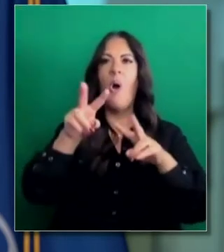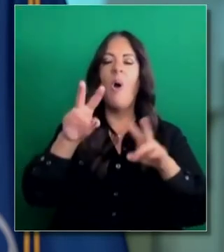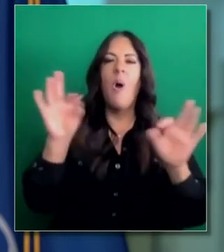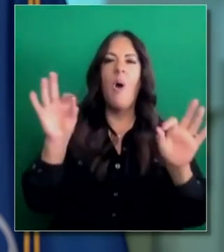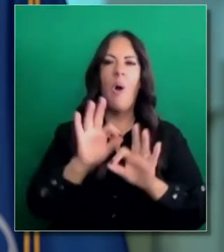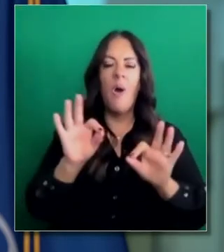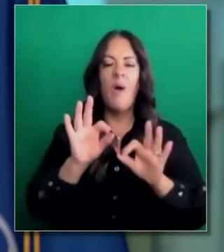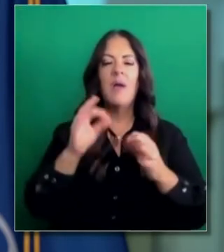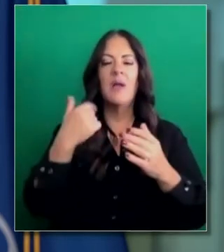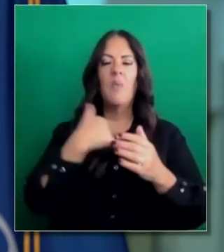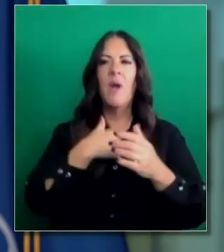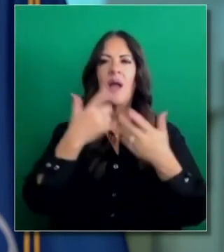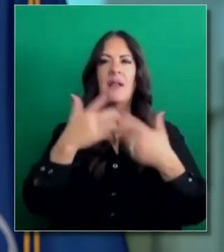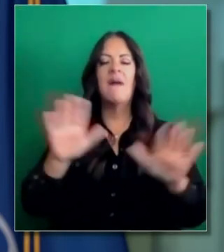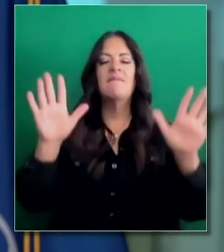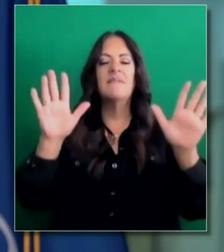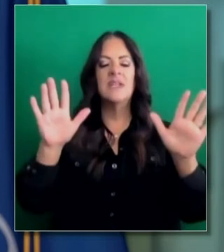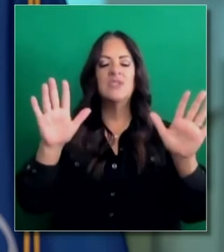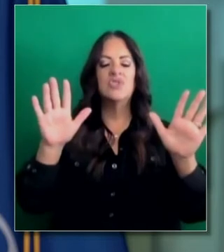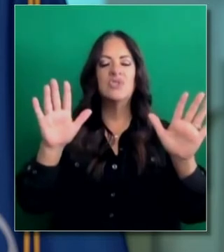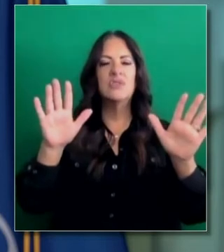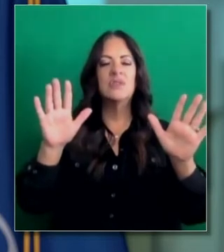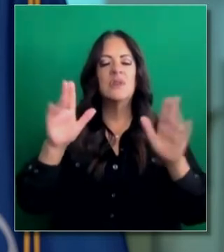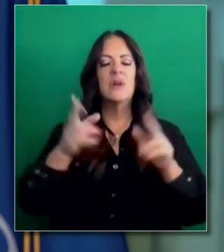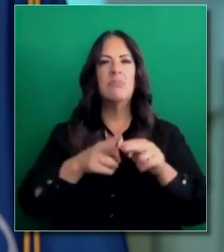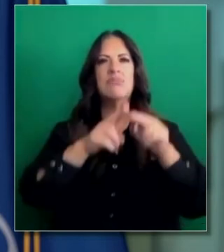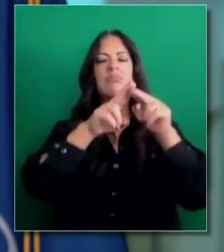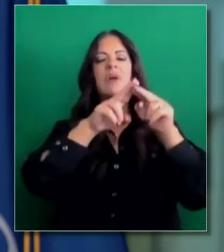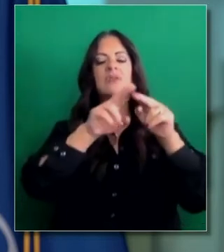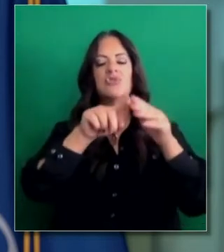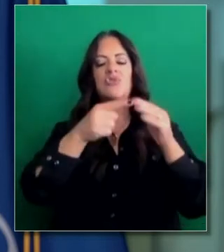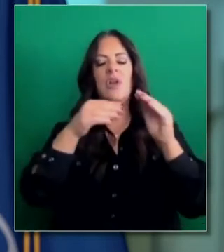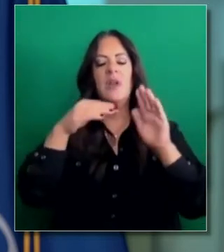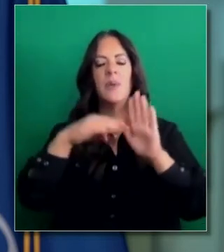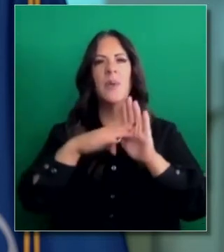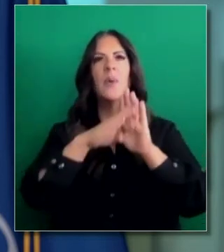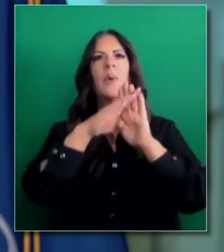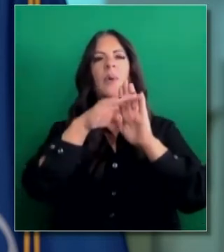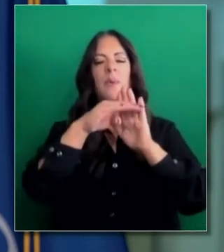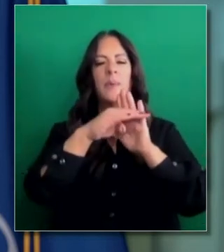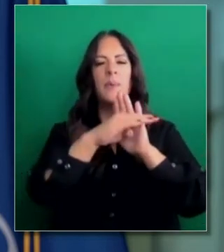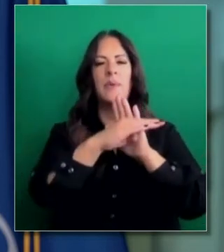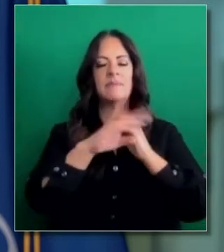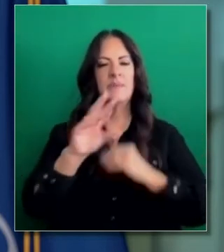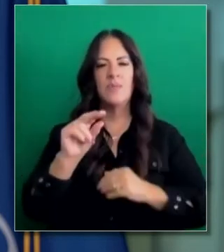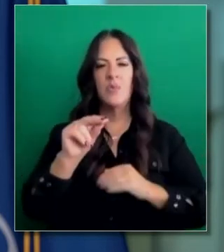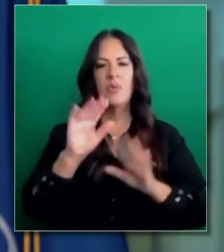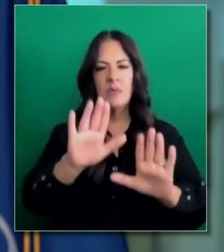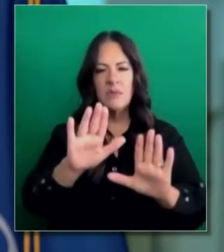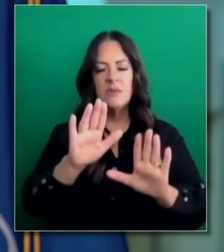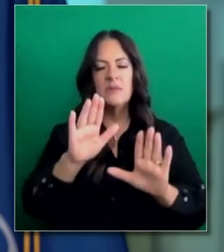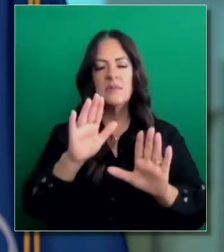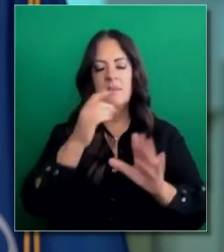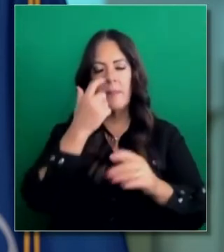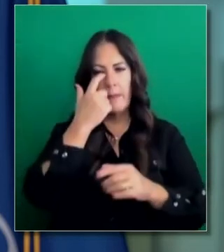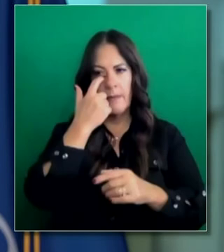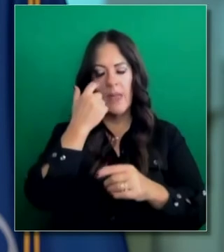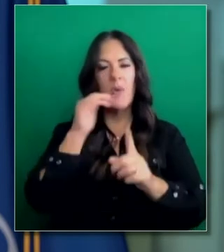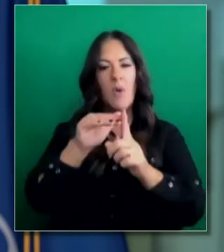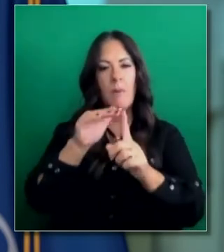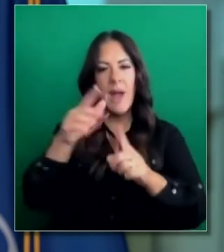a menos que tengamos el beneficio de los datos pero ahora es recuerdo que ya para cerrar esta pregunta